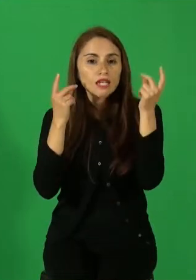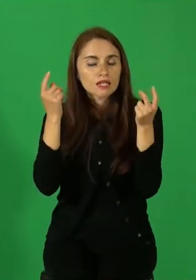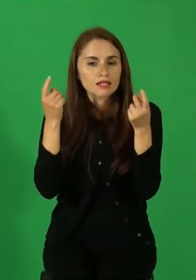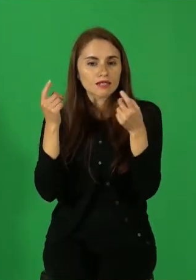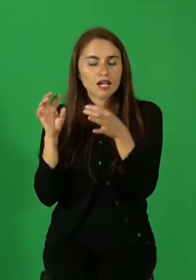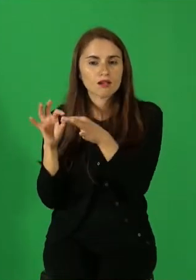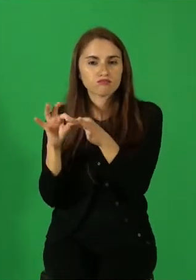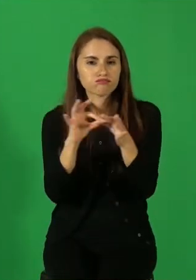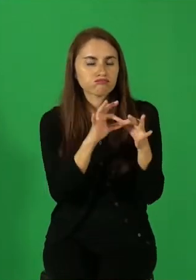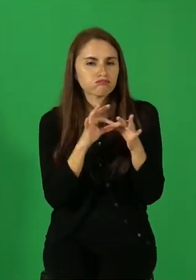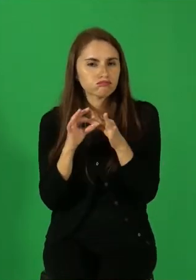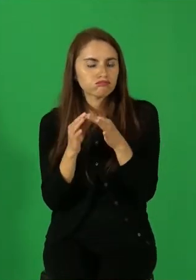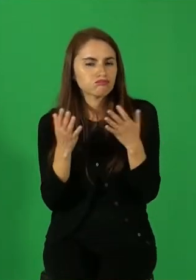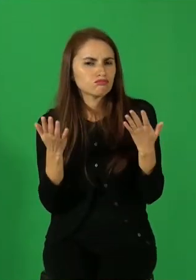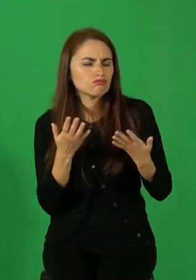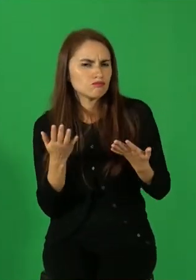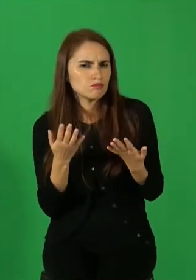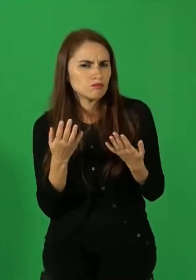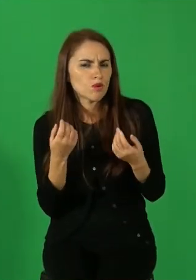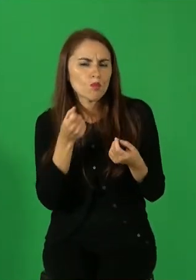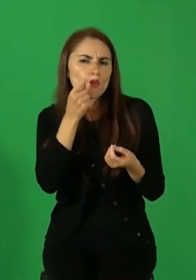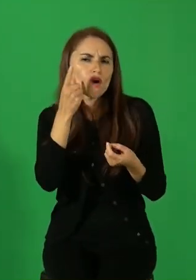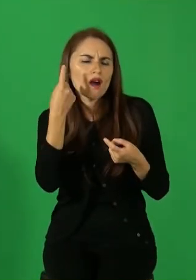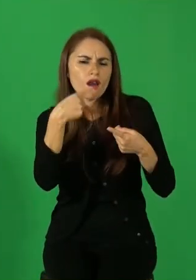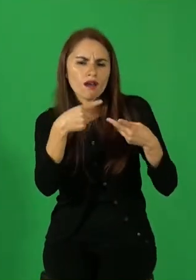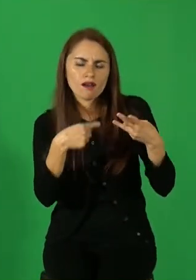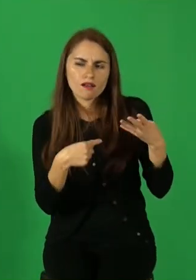ciertos mecanismos. ¿Cuáles son estos mecanismos?